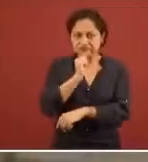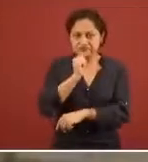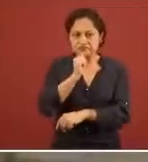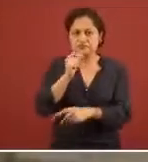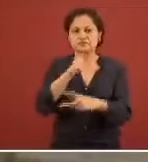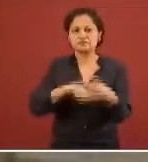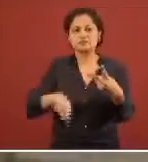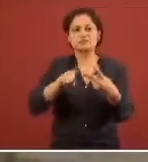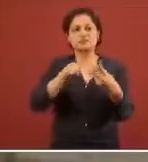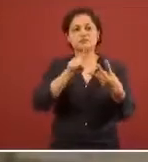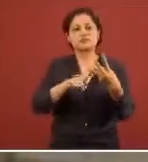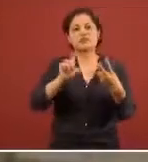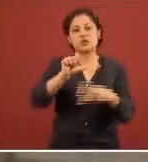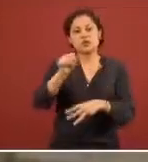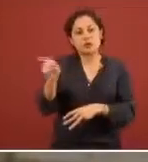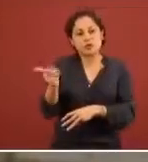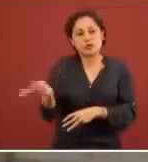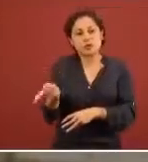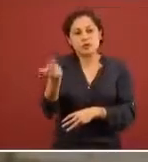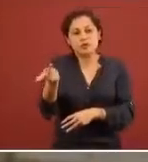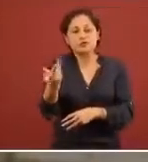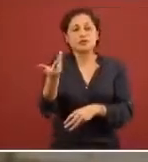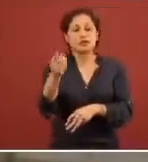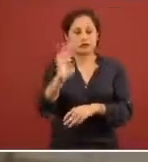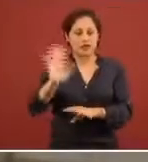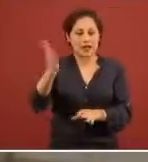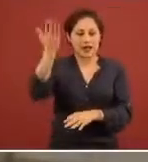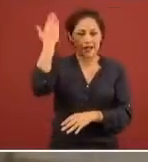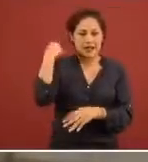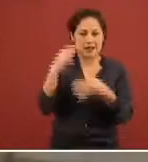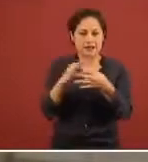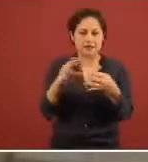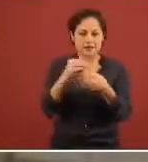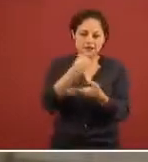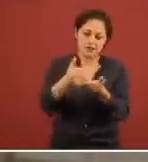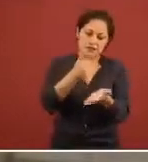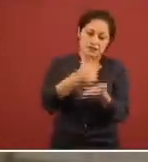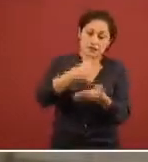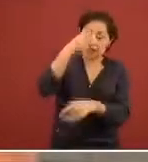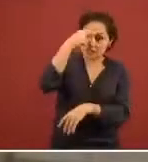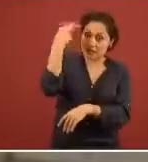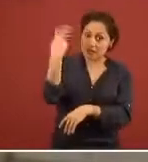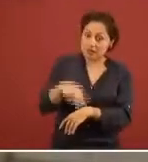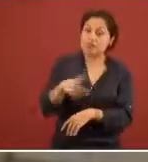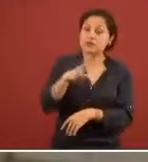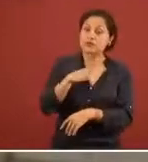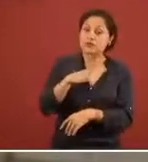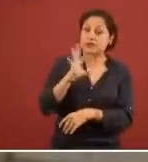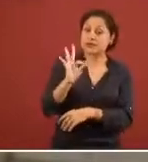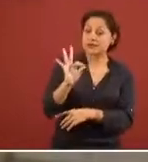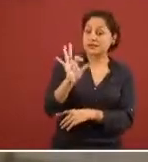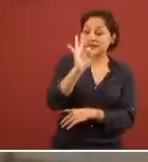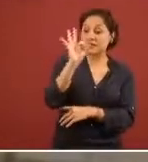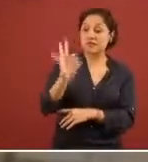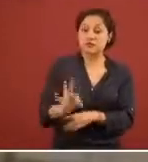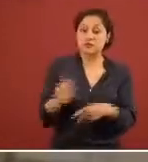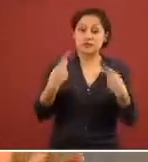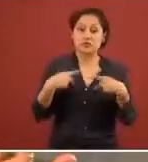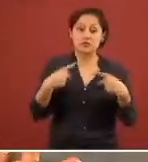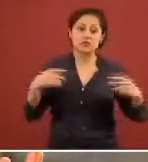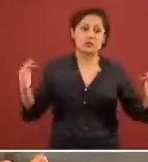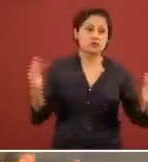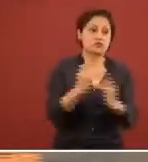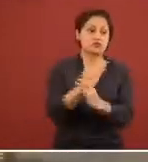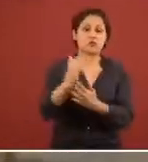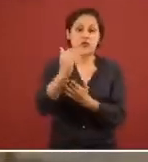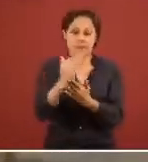tocado, porque usted señalaba que solamente la zona metropolitana ha cumplido con el 70% de disminución de movilidad, pero esto no